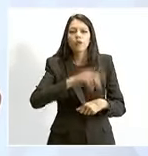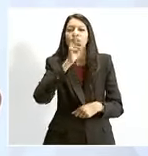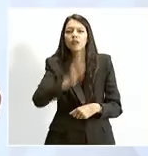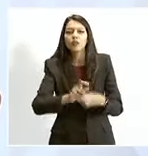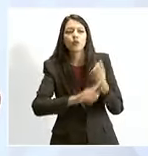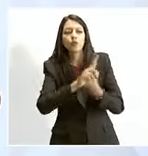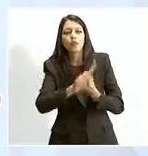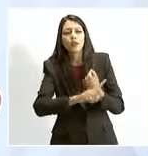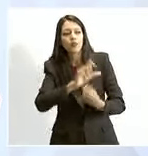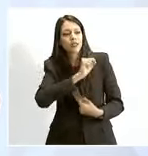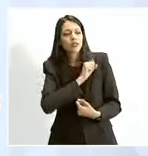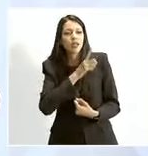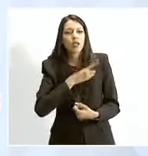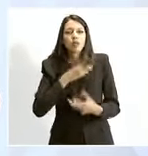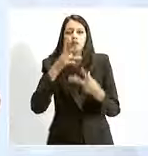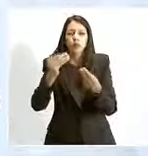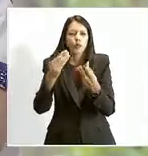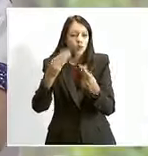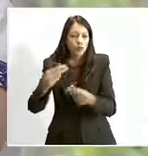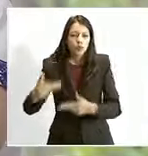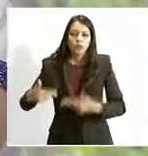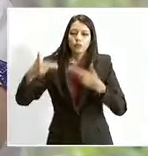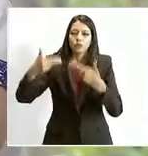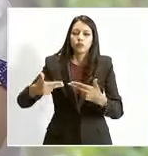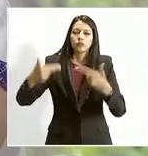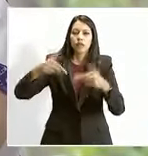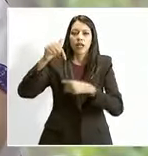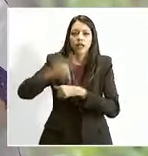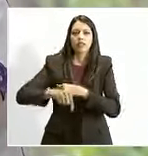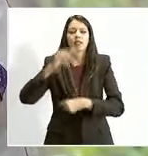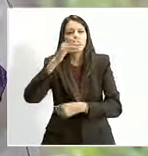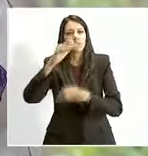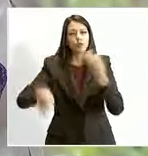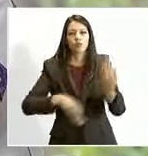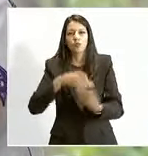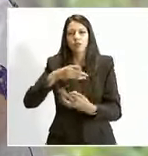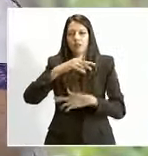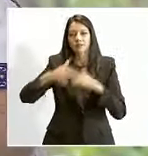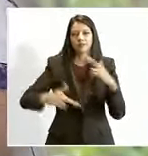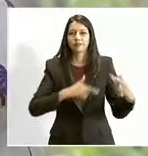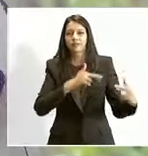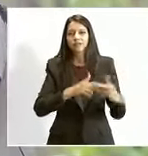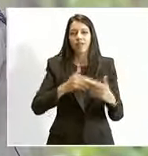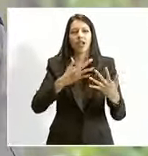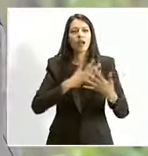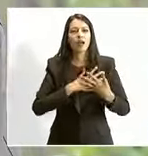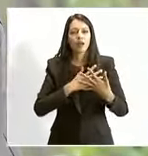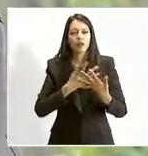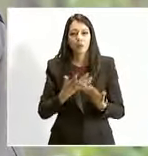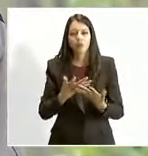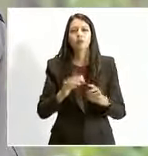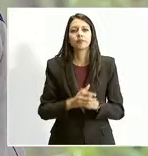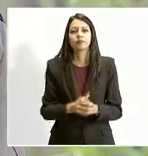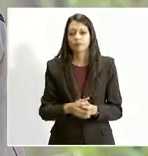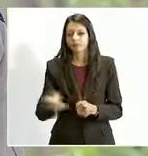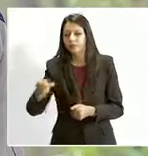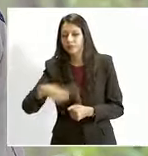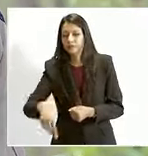de salud de muchas generaciones aquí y en toda la región amor a quien amor merece